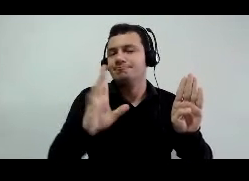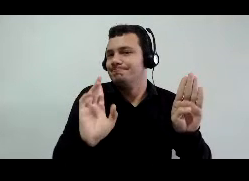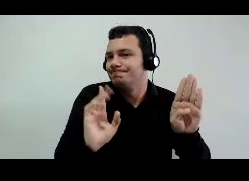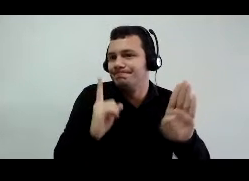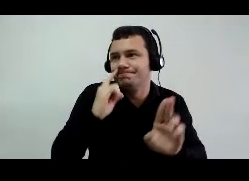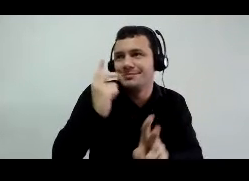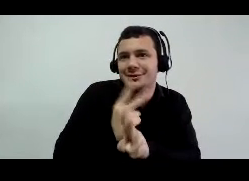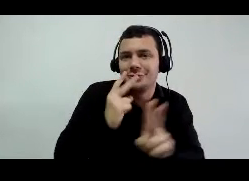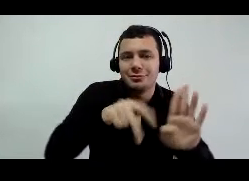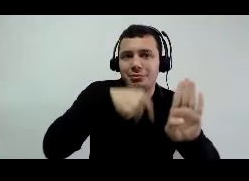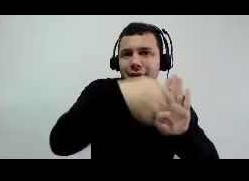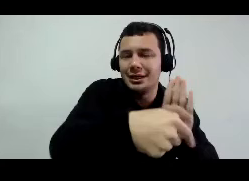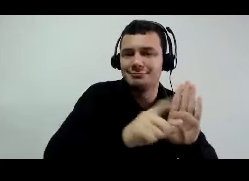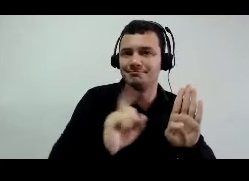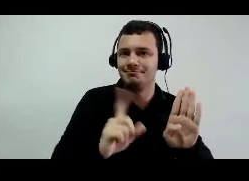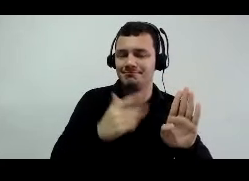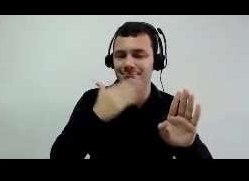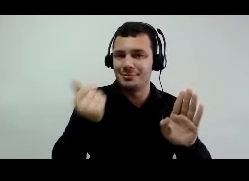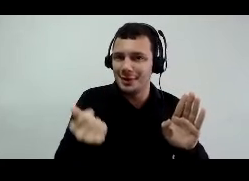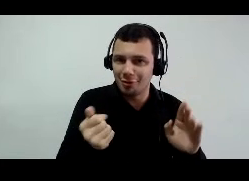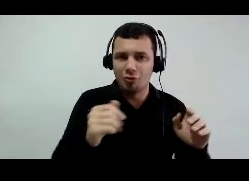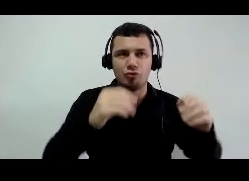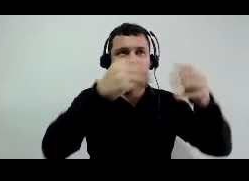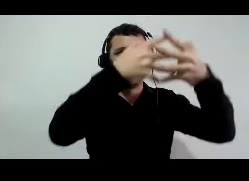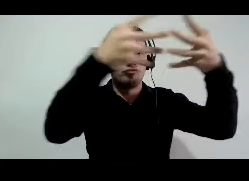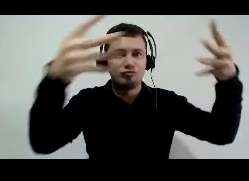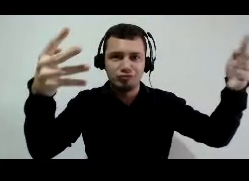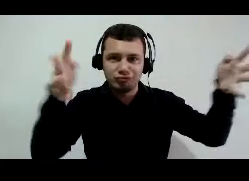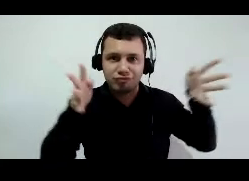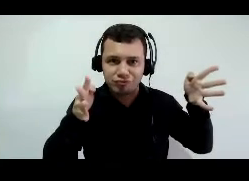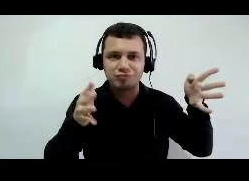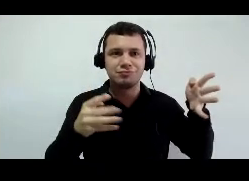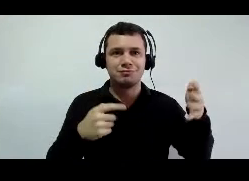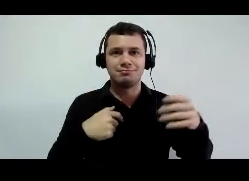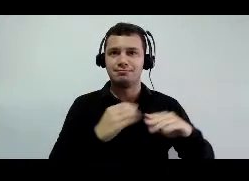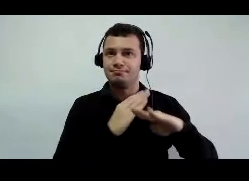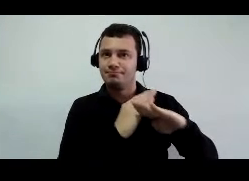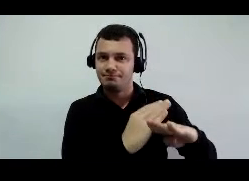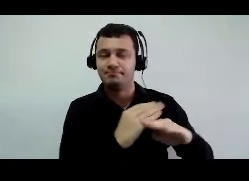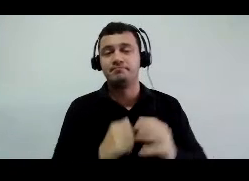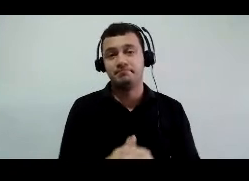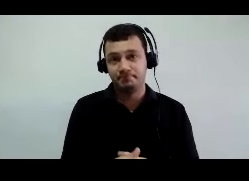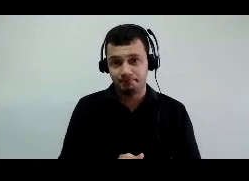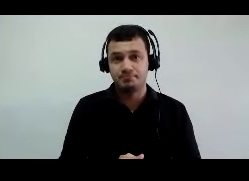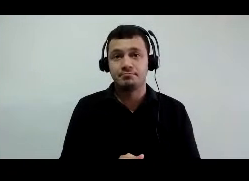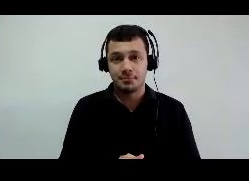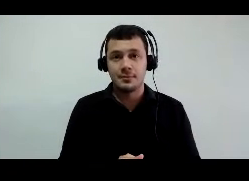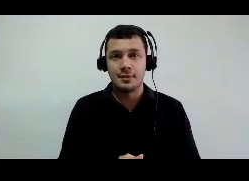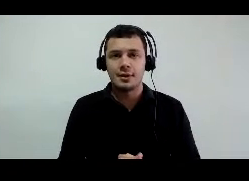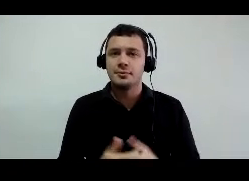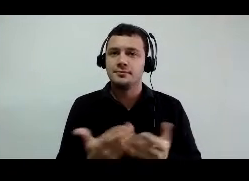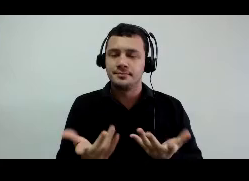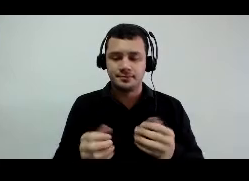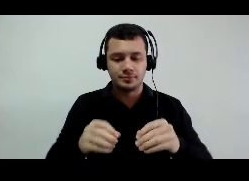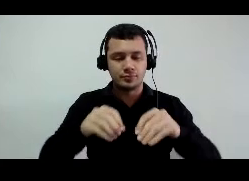Lo mismo se debe tener el área para retirarse esos elementos de protección personal. Esas áreas donde se